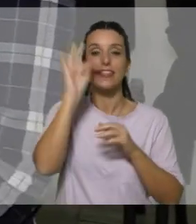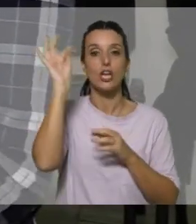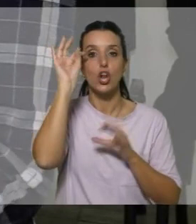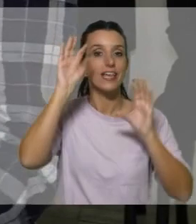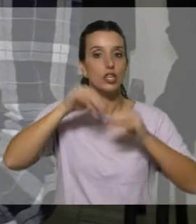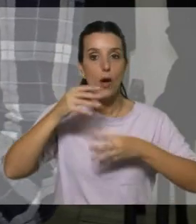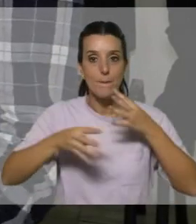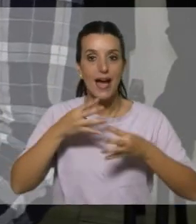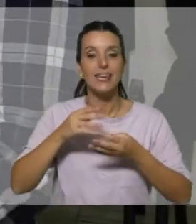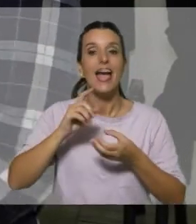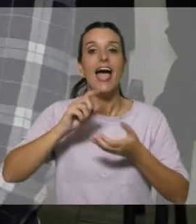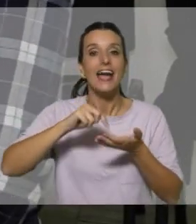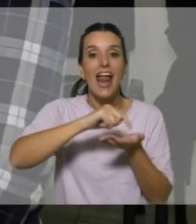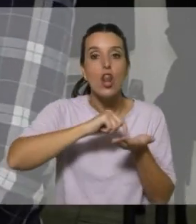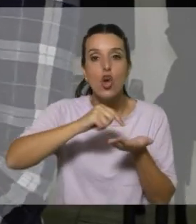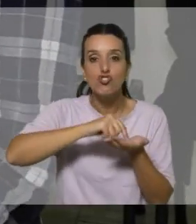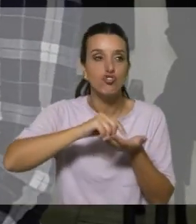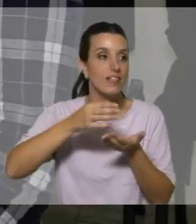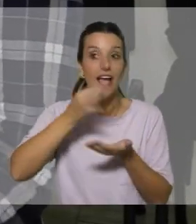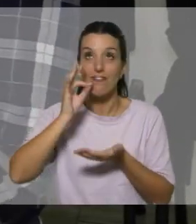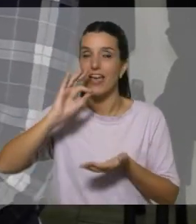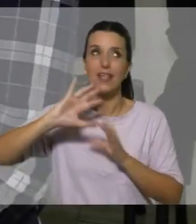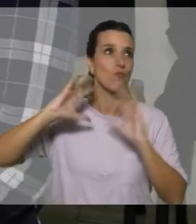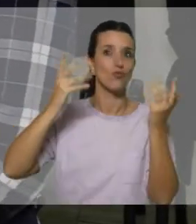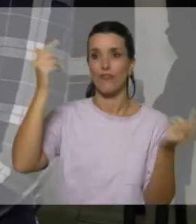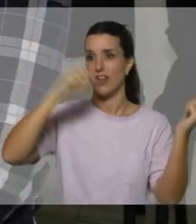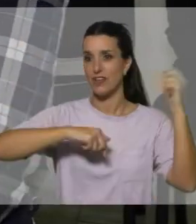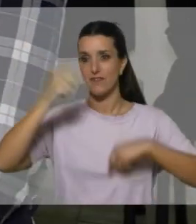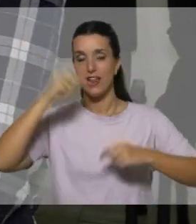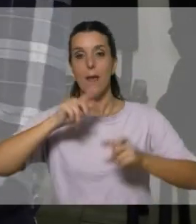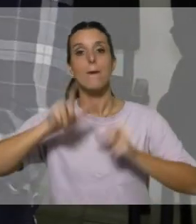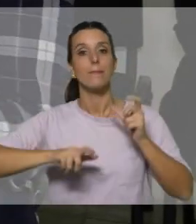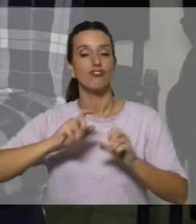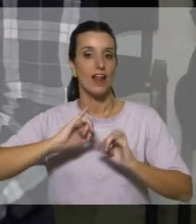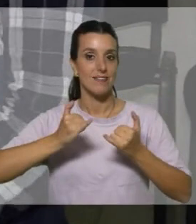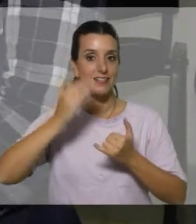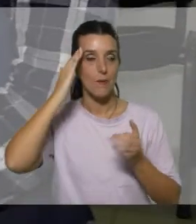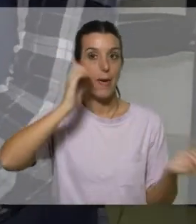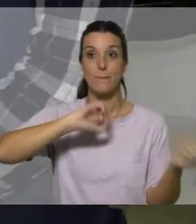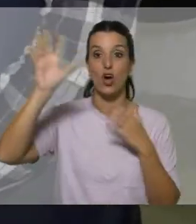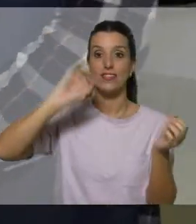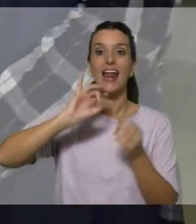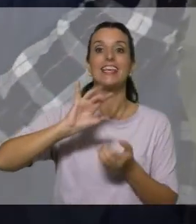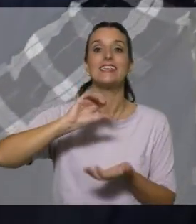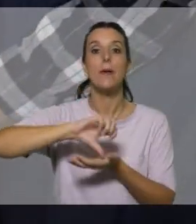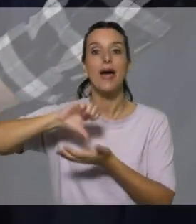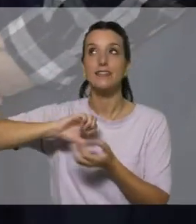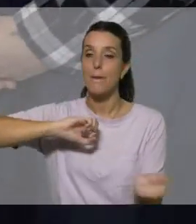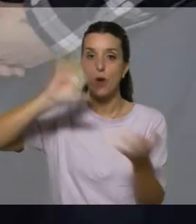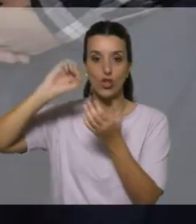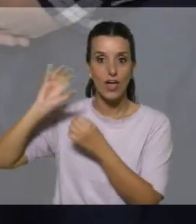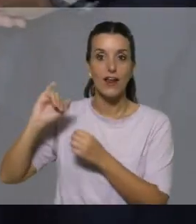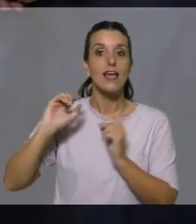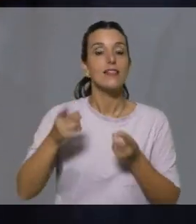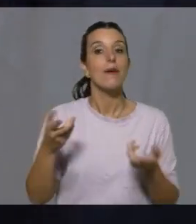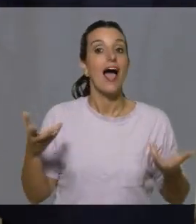tecnología, recibimos granos de todo el mundo y tenemos la gente capacitada como para poder hacerlo, y estamos exportando a más de 15 países. Bien. Hay como una